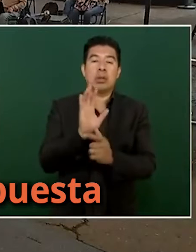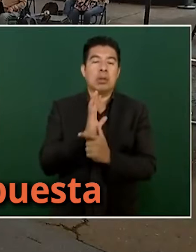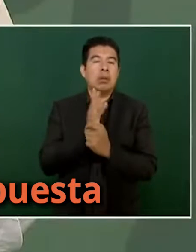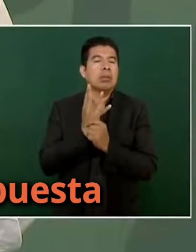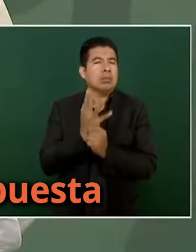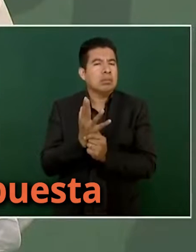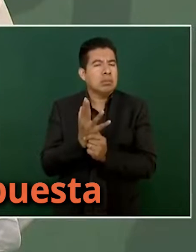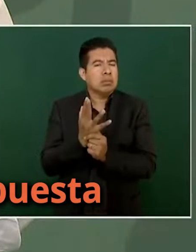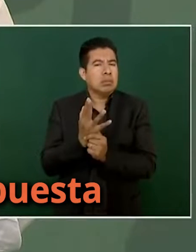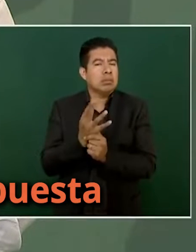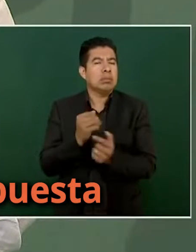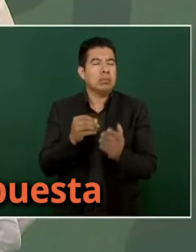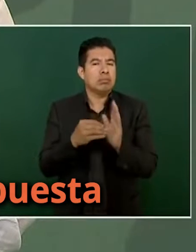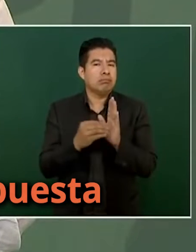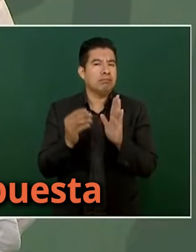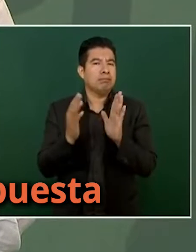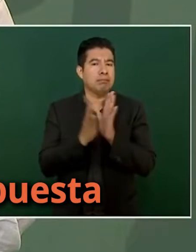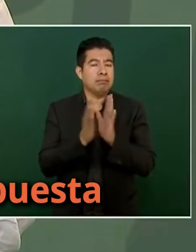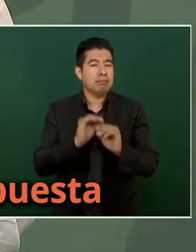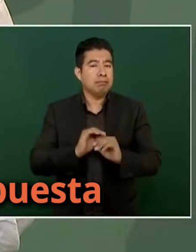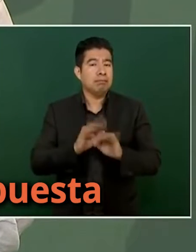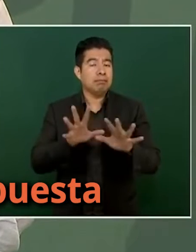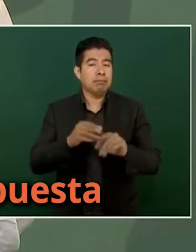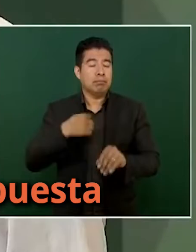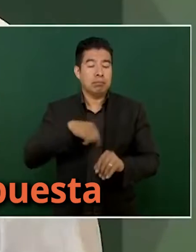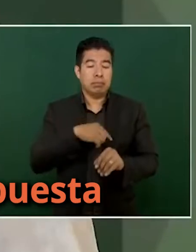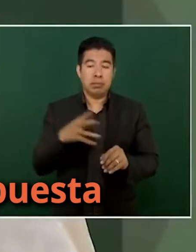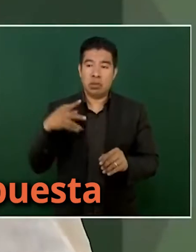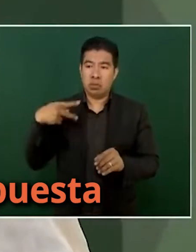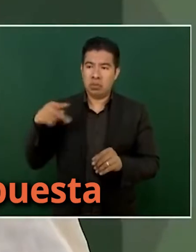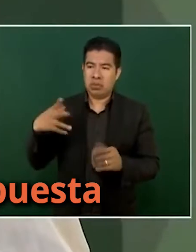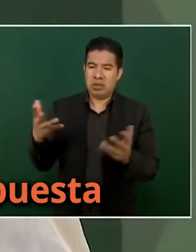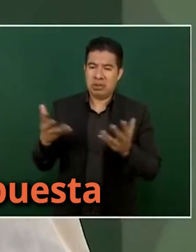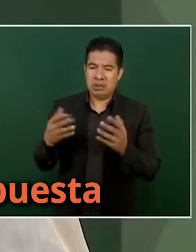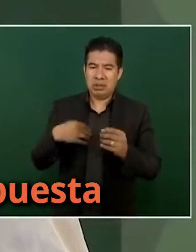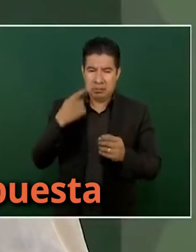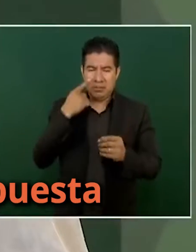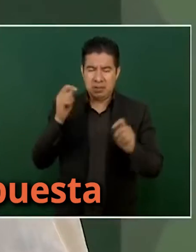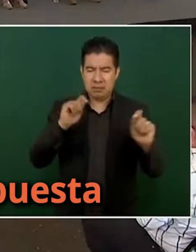ante estas acusaciones sin fundamento, vamos a poner